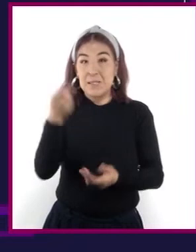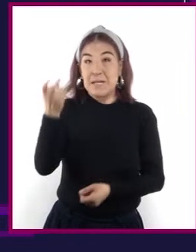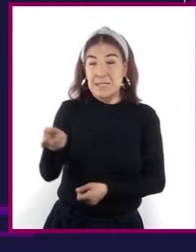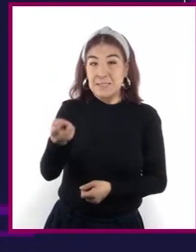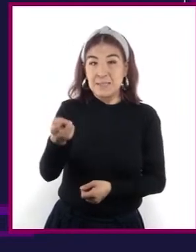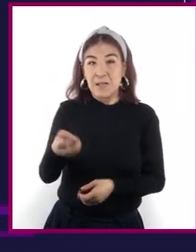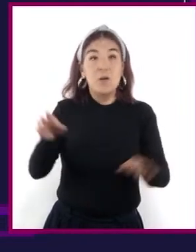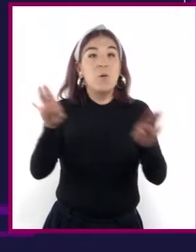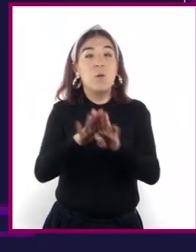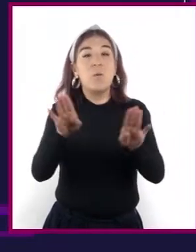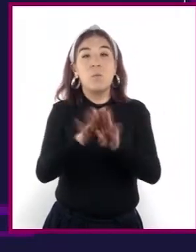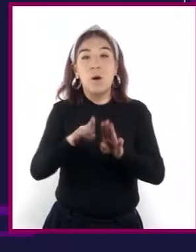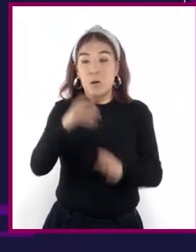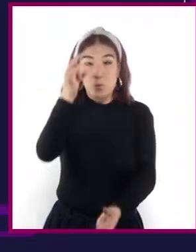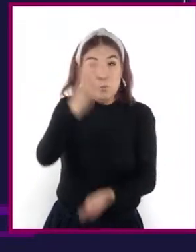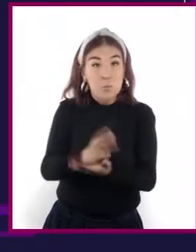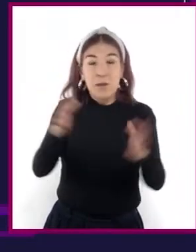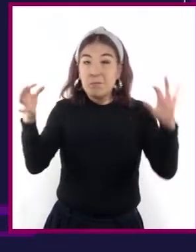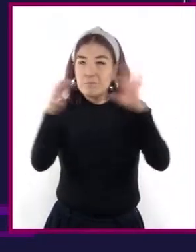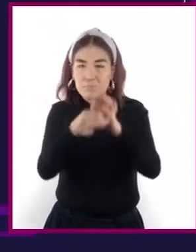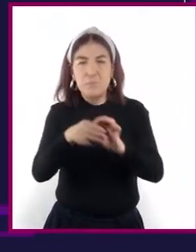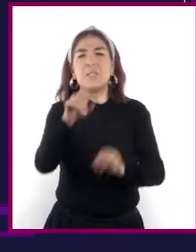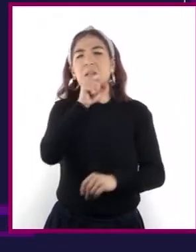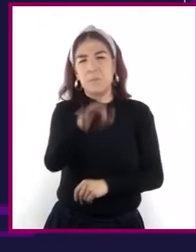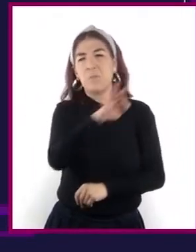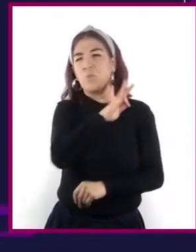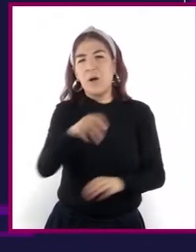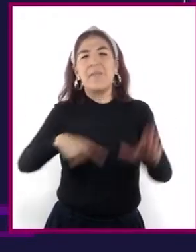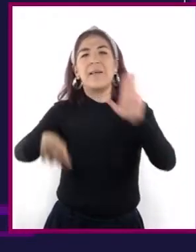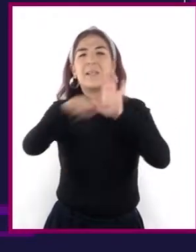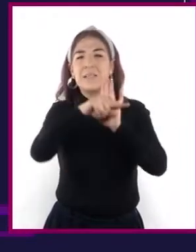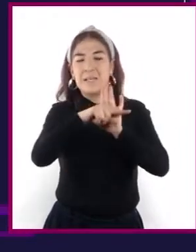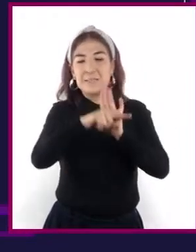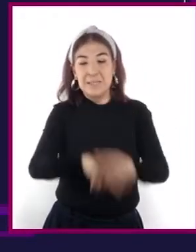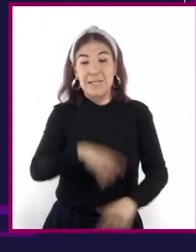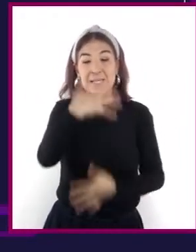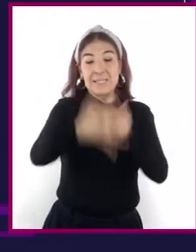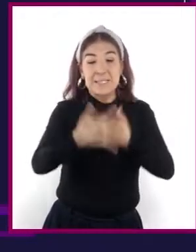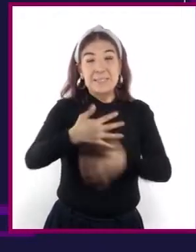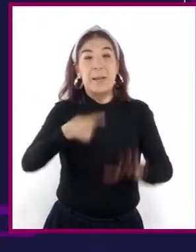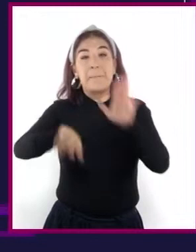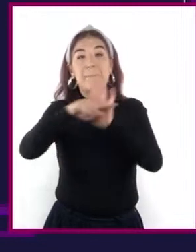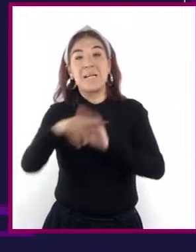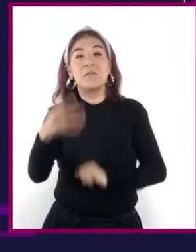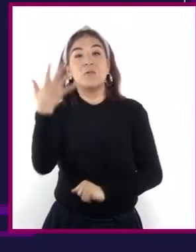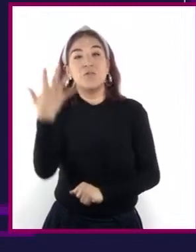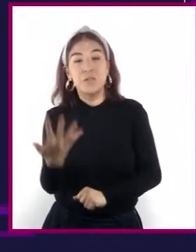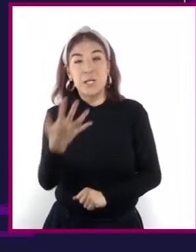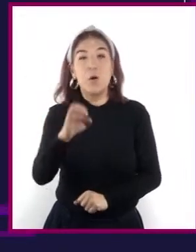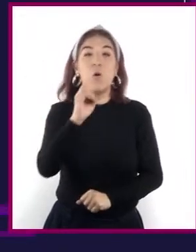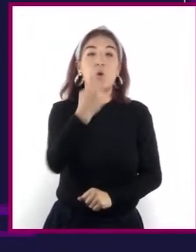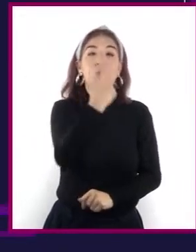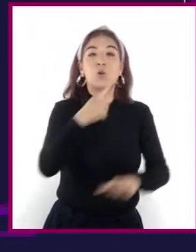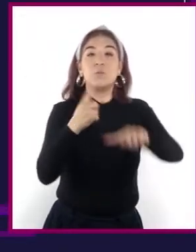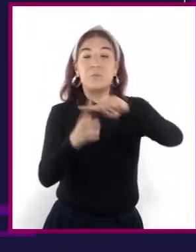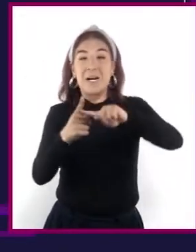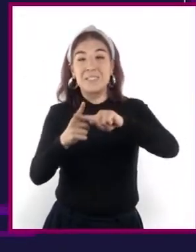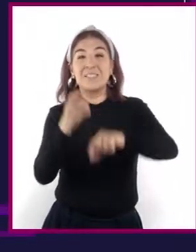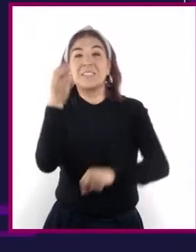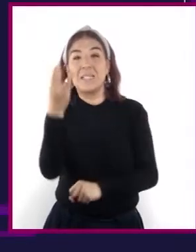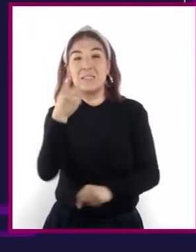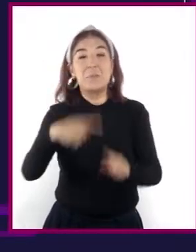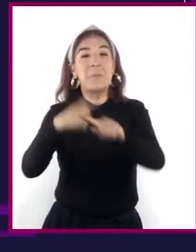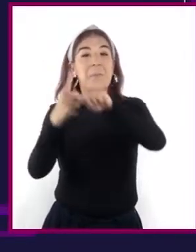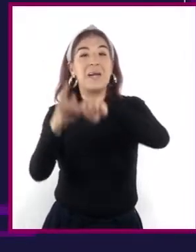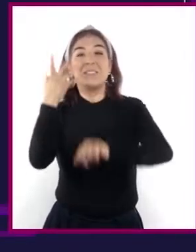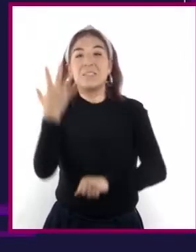no es una combinación única. También se pudo haber restado 15 menos 5 o sumado 2 más 3 más 5